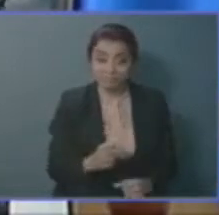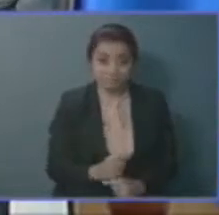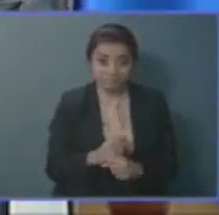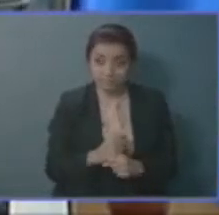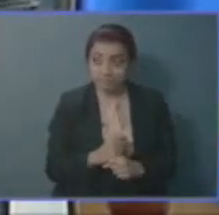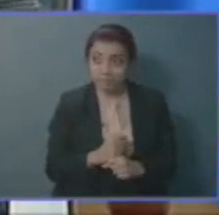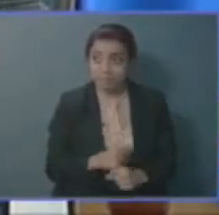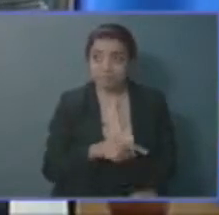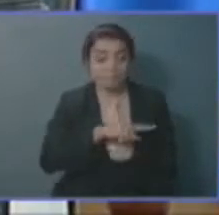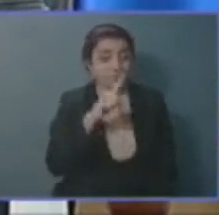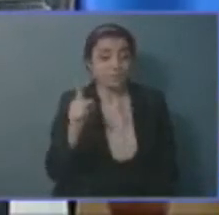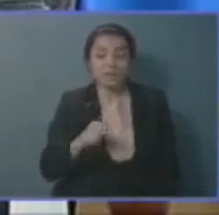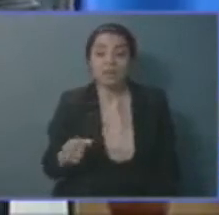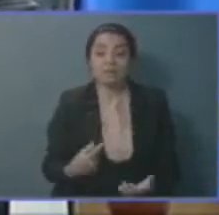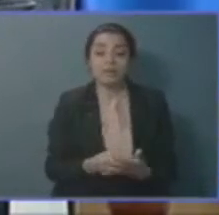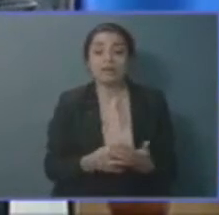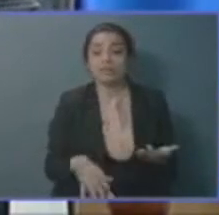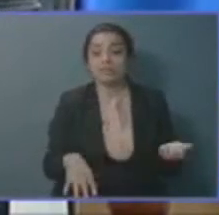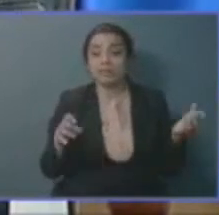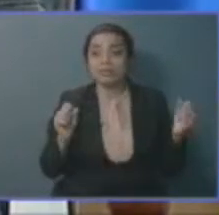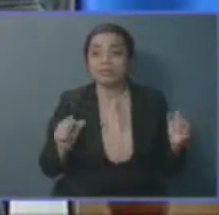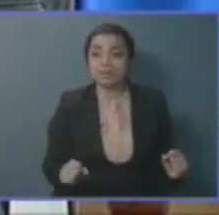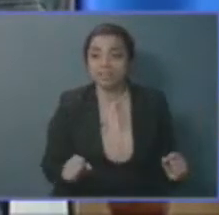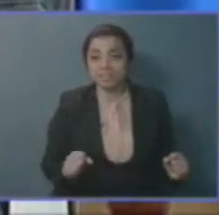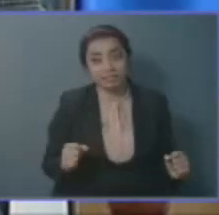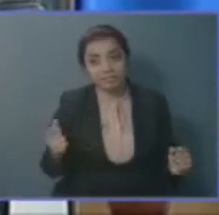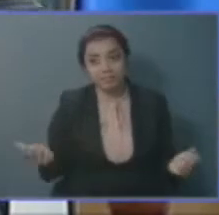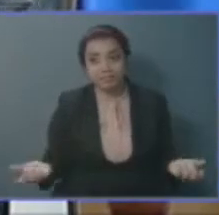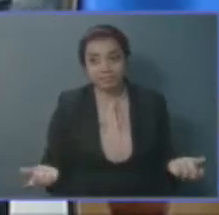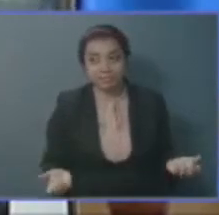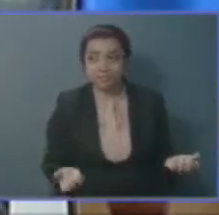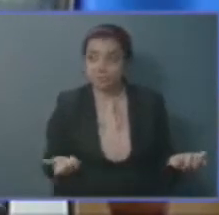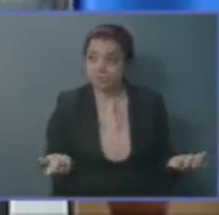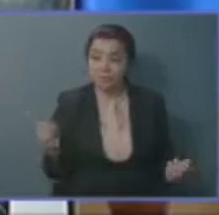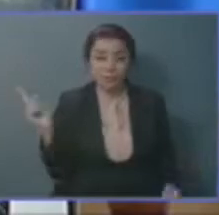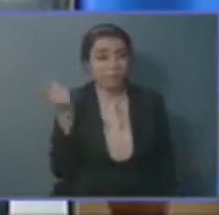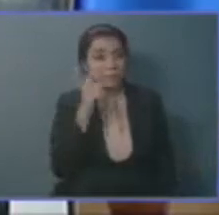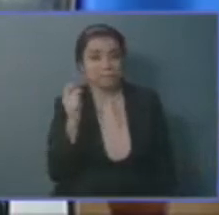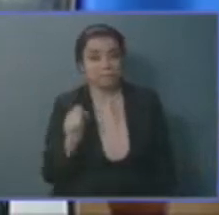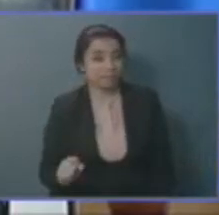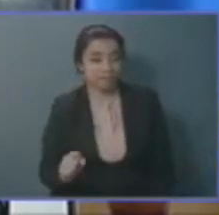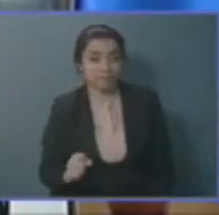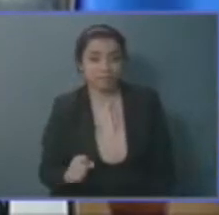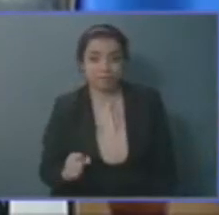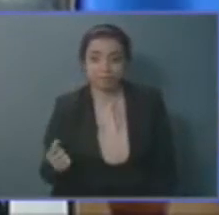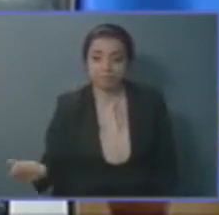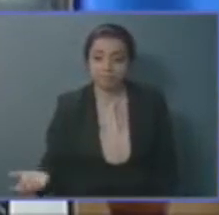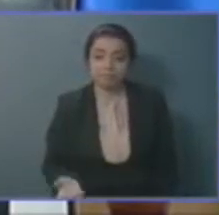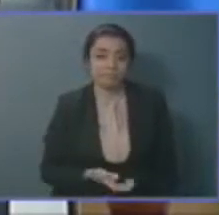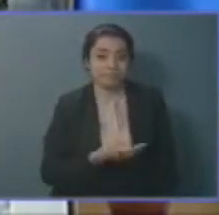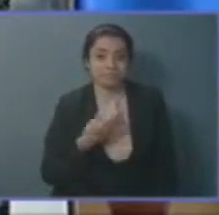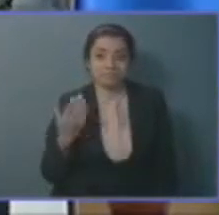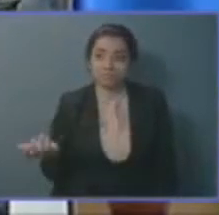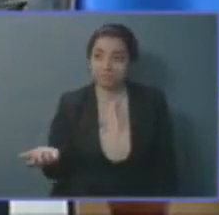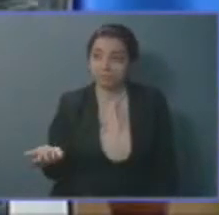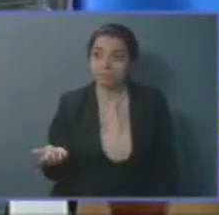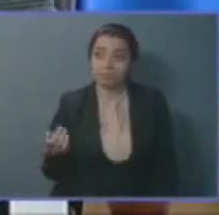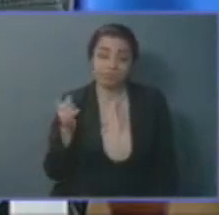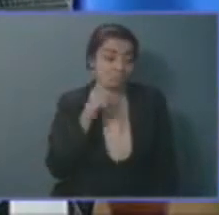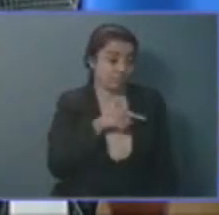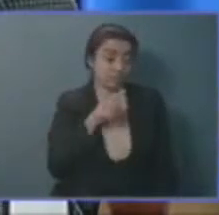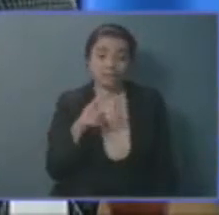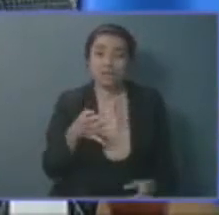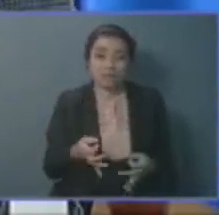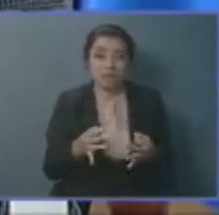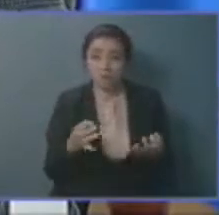No, presidente, le ha dicho la sala y se lo hemos dicho nosotros, no puedes pretender detener en forma arbitraria a